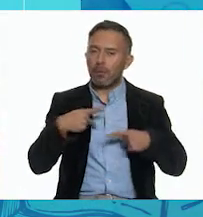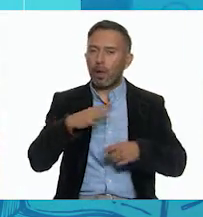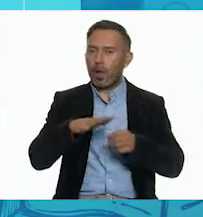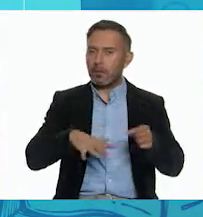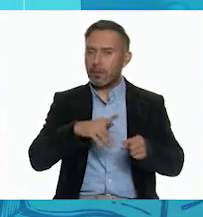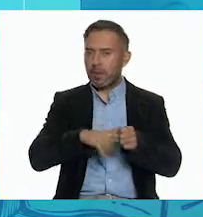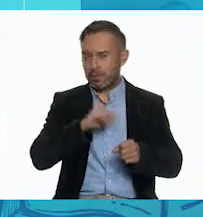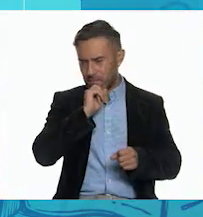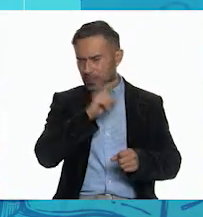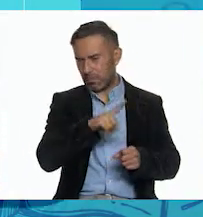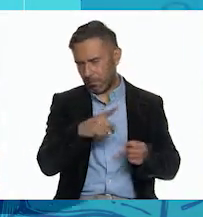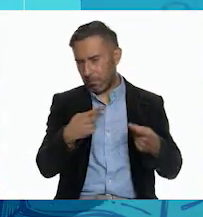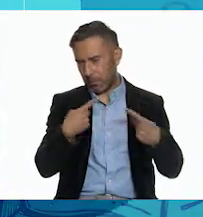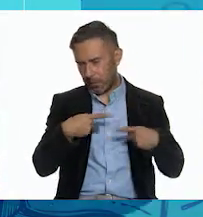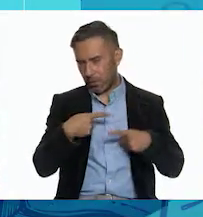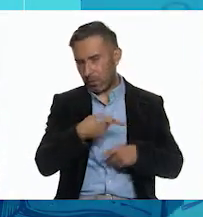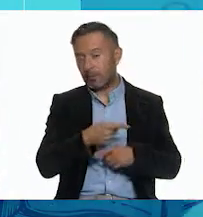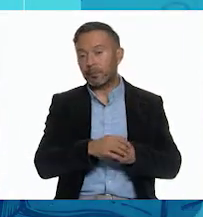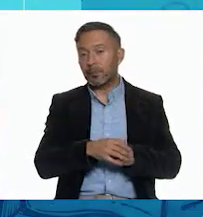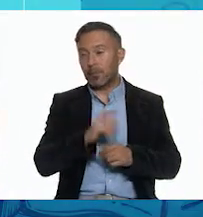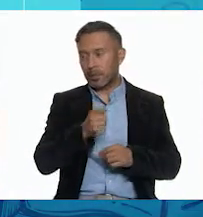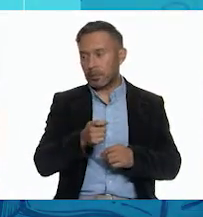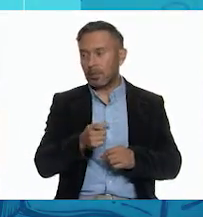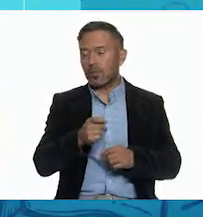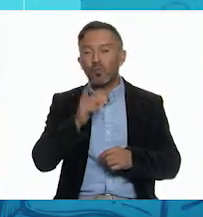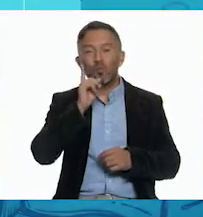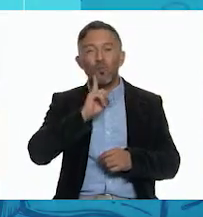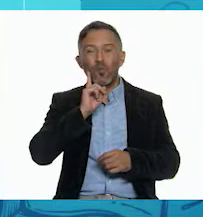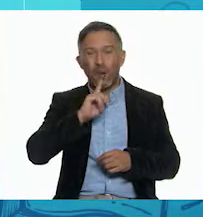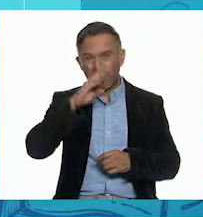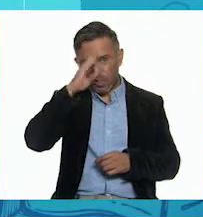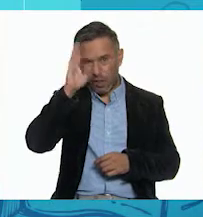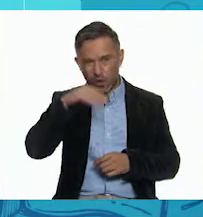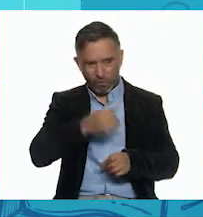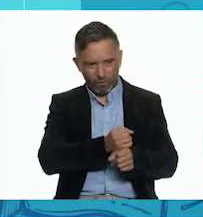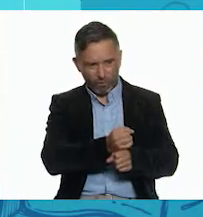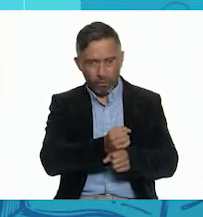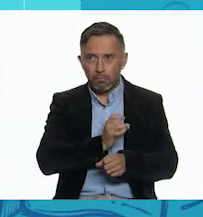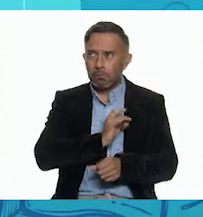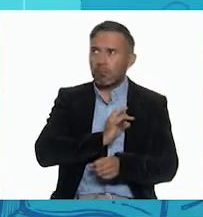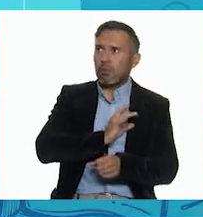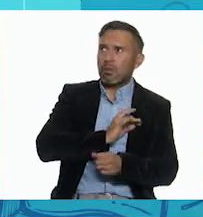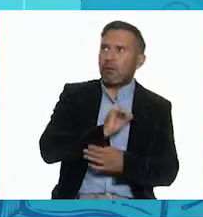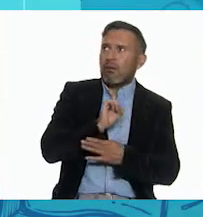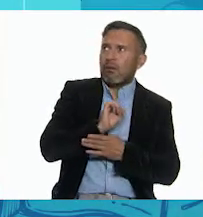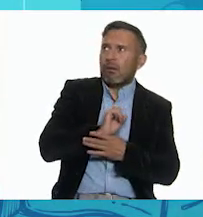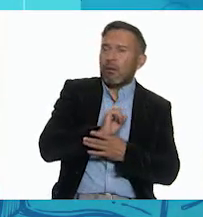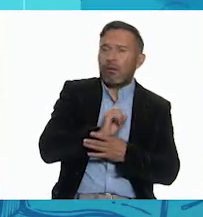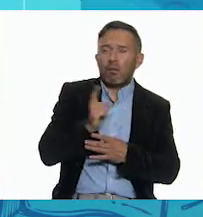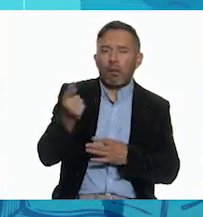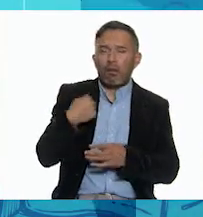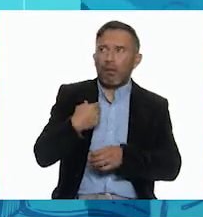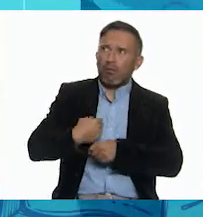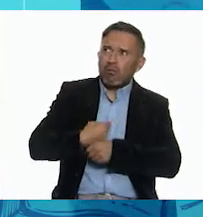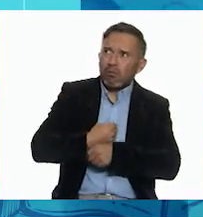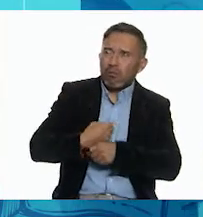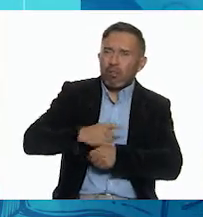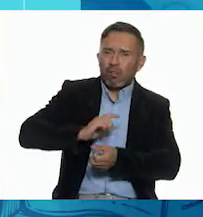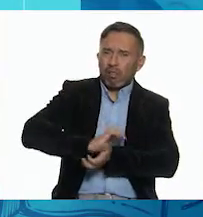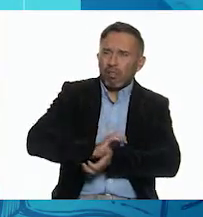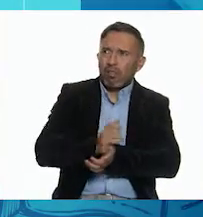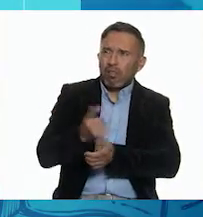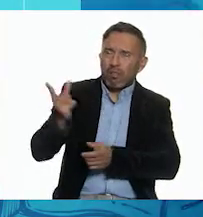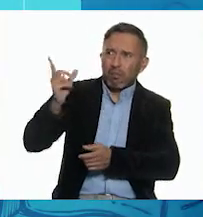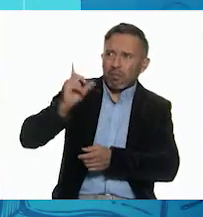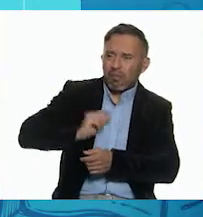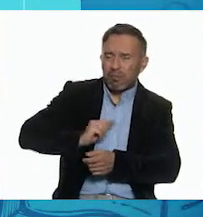narración, tienen miedo de la señora y por eso soportan atropellos y maltratos de su parte.